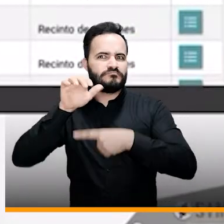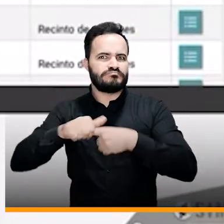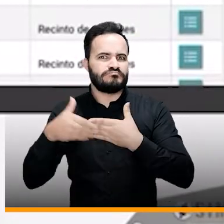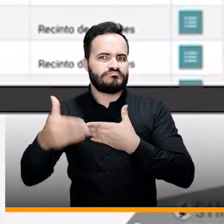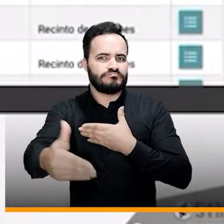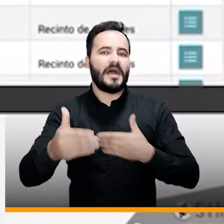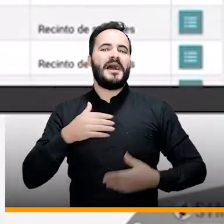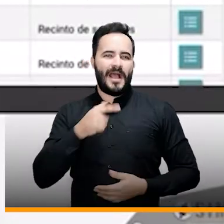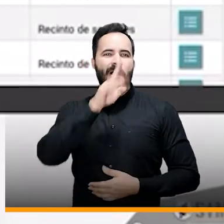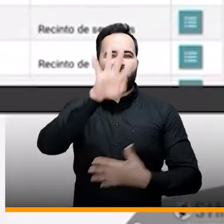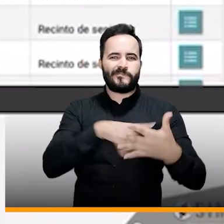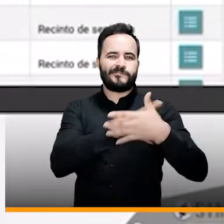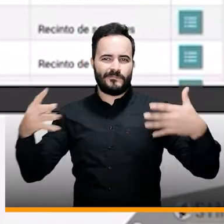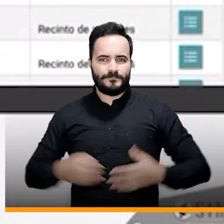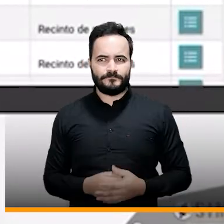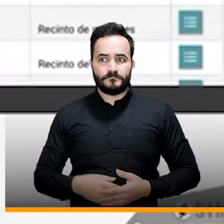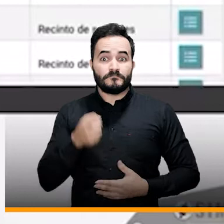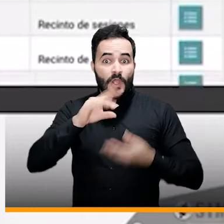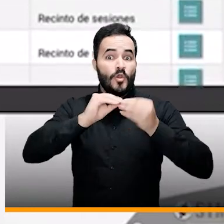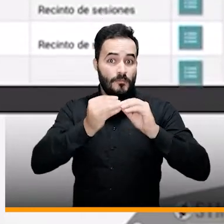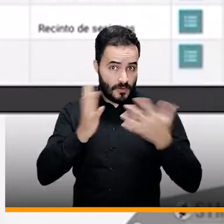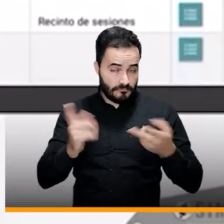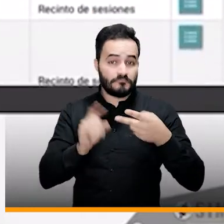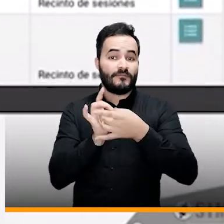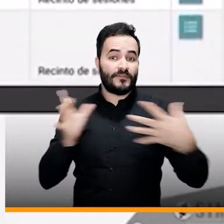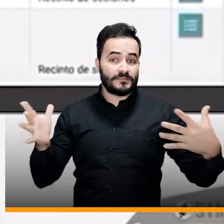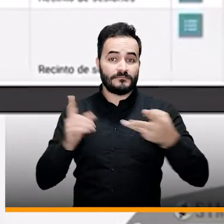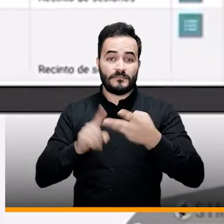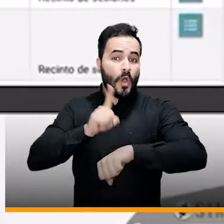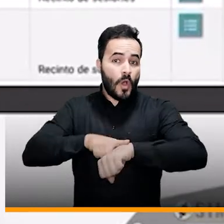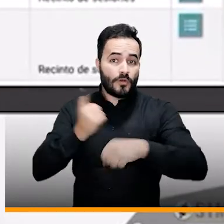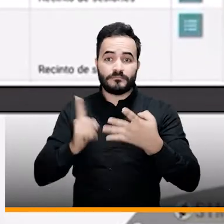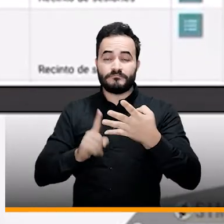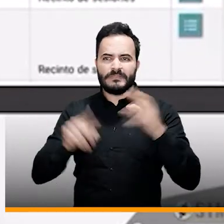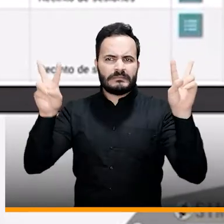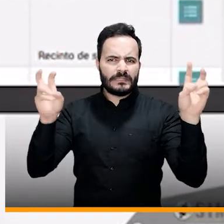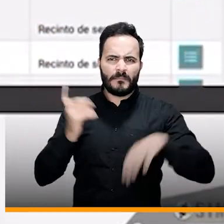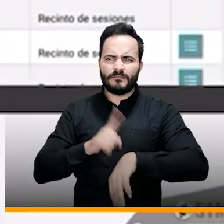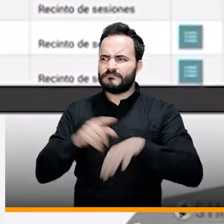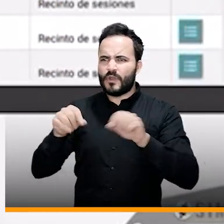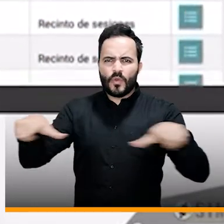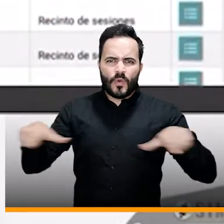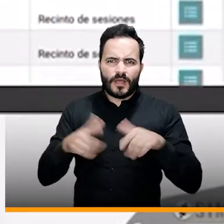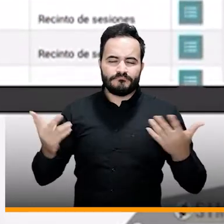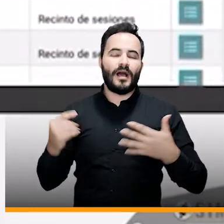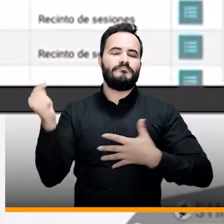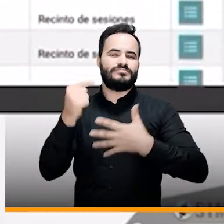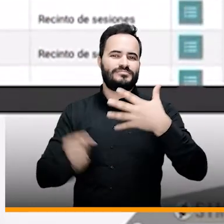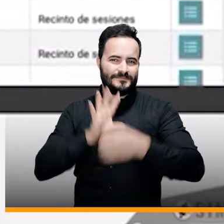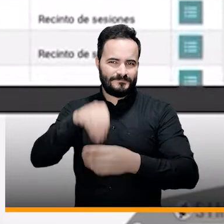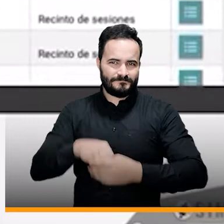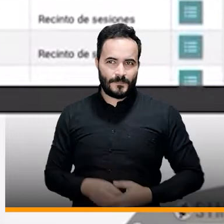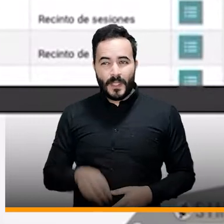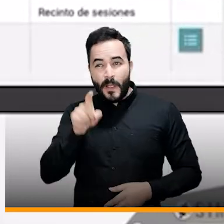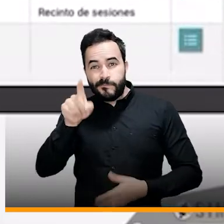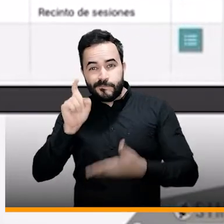están programadas para llevarse a cabo. Puede consultar número de sesión, fecha, hora, tema, detalle y